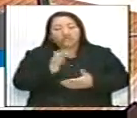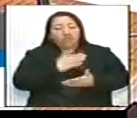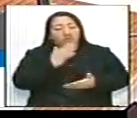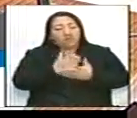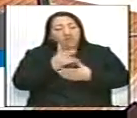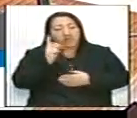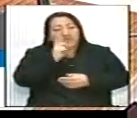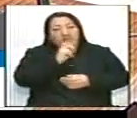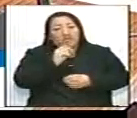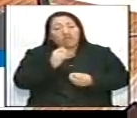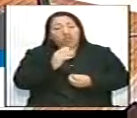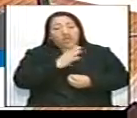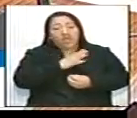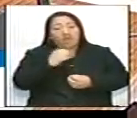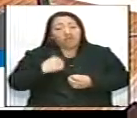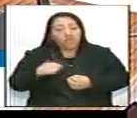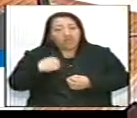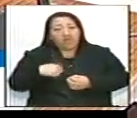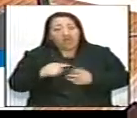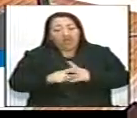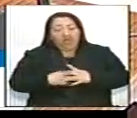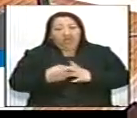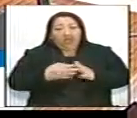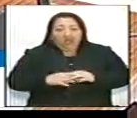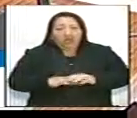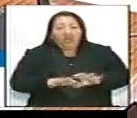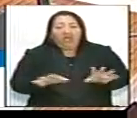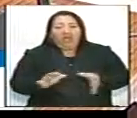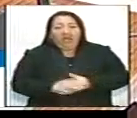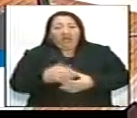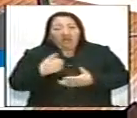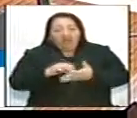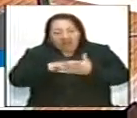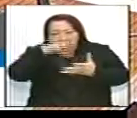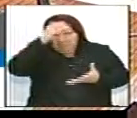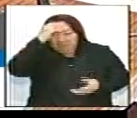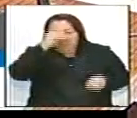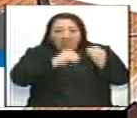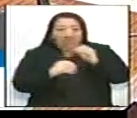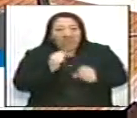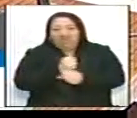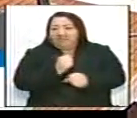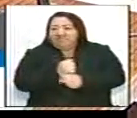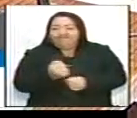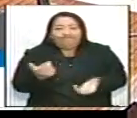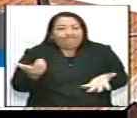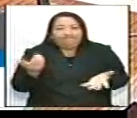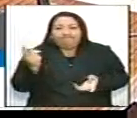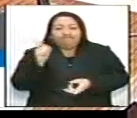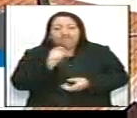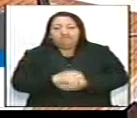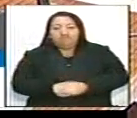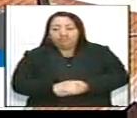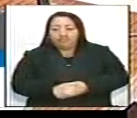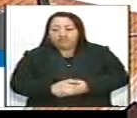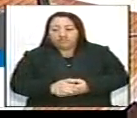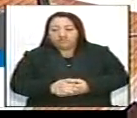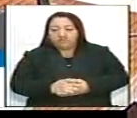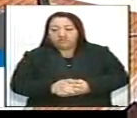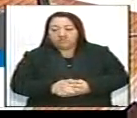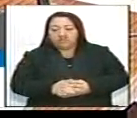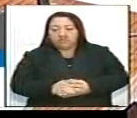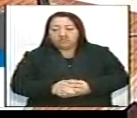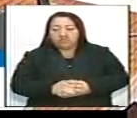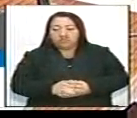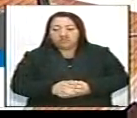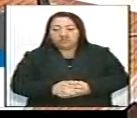locales iban a iniciar una trayectoria y aprender a implementar esta meta. Entonces se dispuso esos